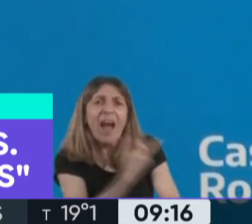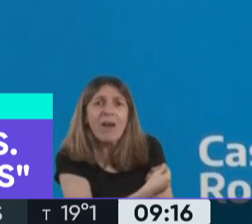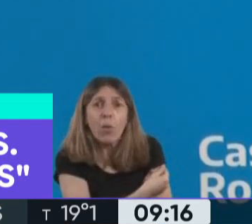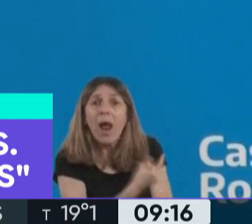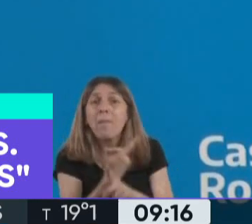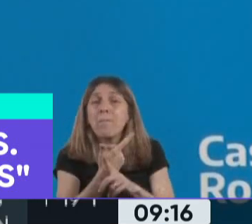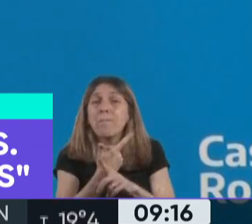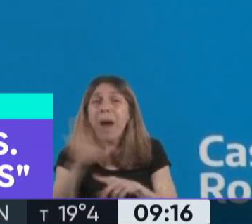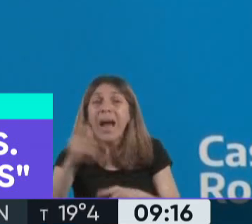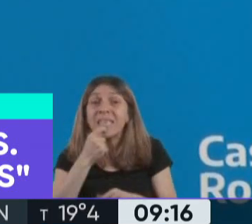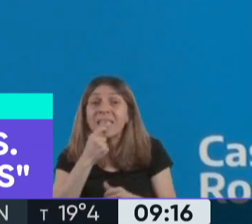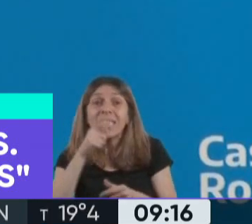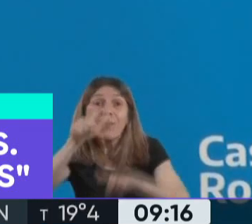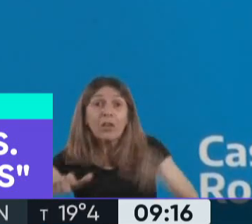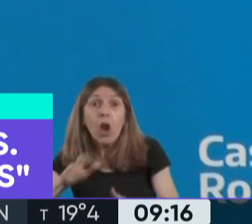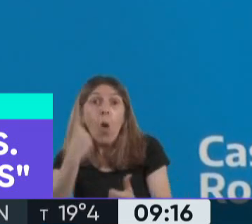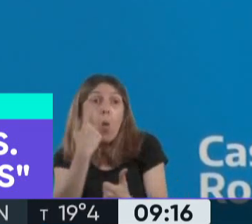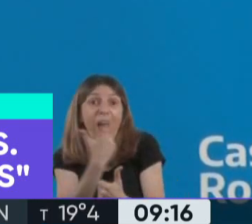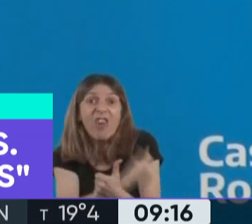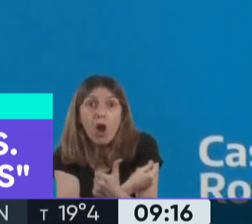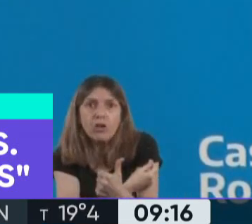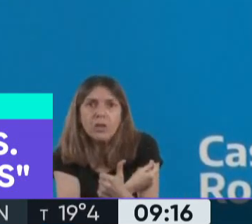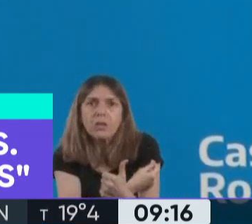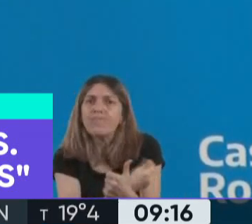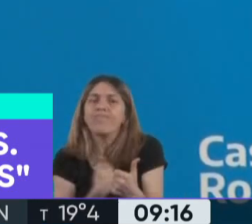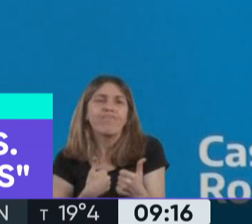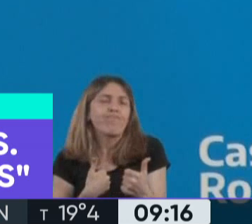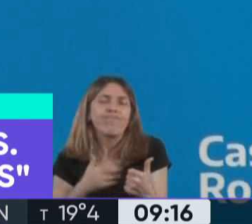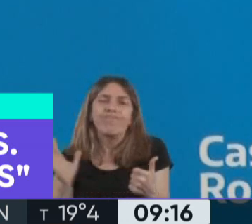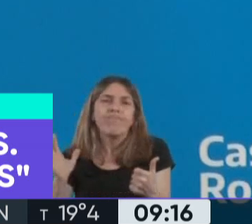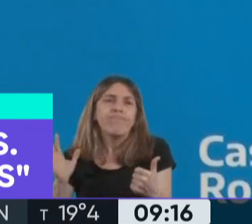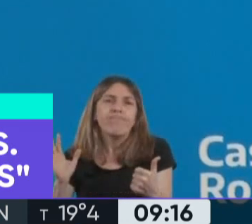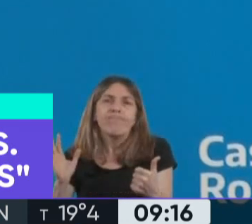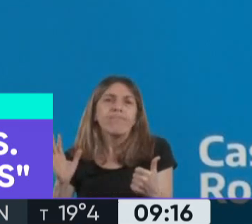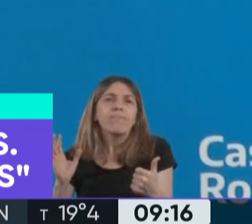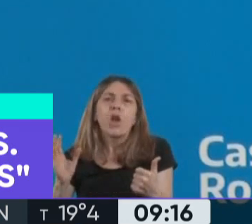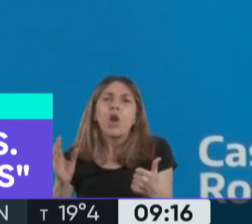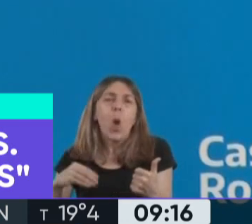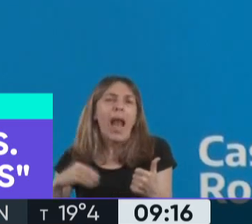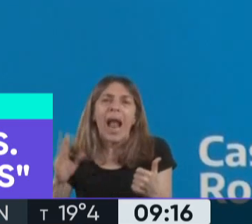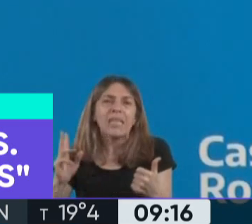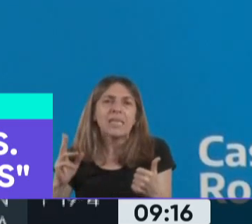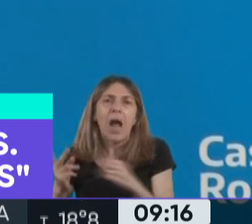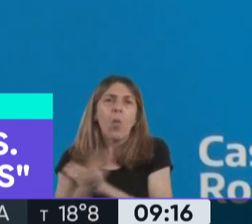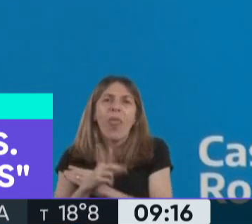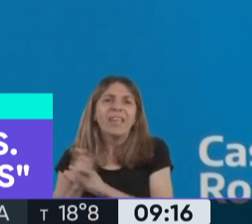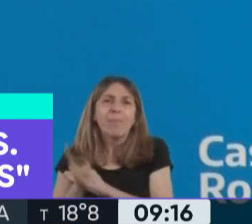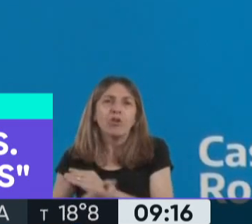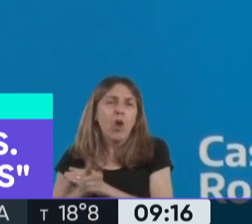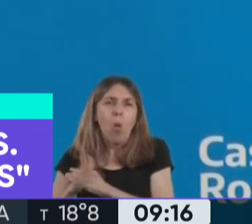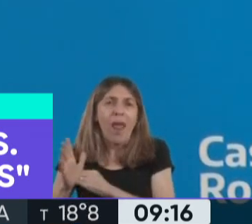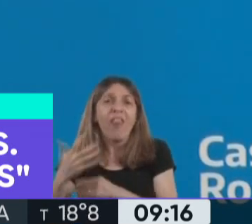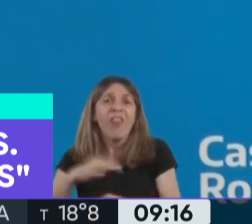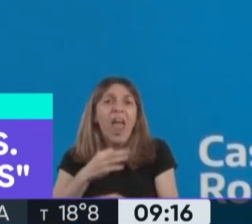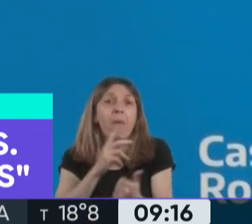población que tiene dada una sola dosis. Con una dosis no estamos cuidados del todo. Tenemos que darnos el esquema completo